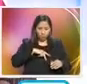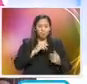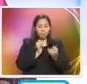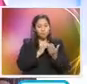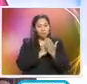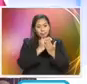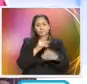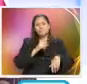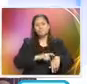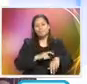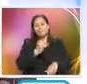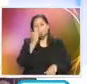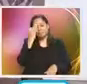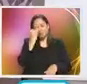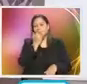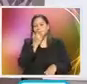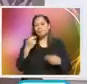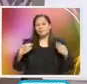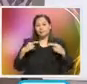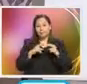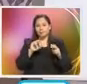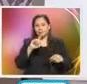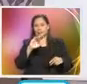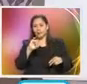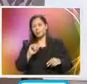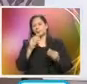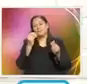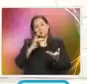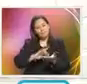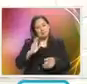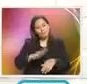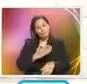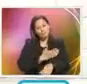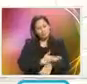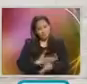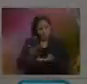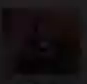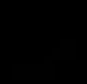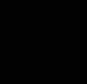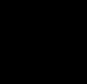ánimo. Se nos agota el tiempo, profesora Alicia Migoni. Muchas gracias de verdad por acompañarnos. Fue un placer, muchas gracias. Al contrario.